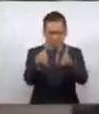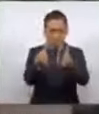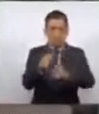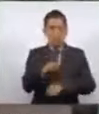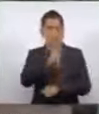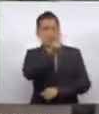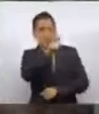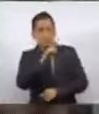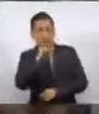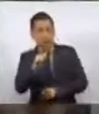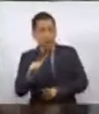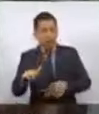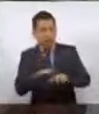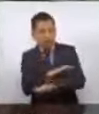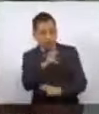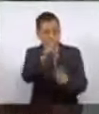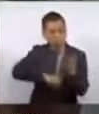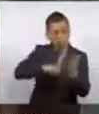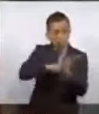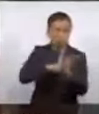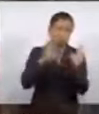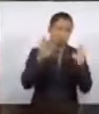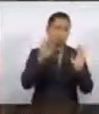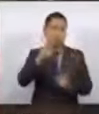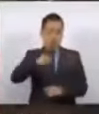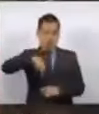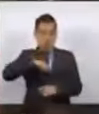priistas, hablo de los jóvenes.